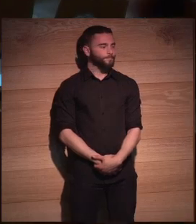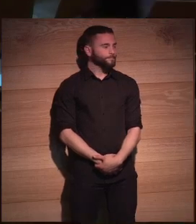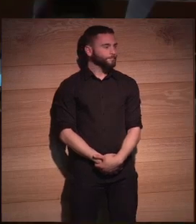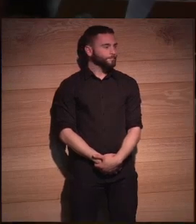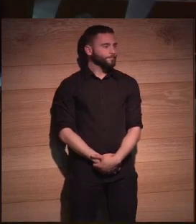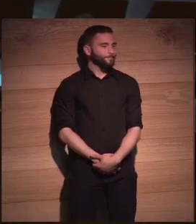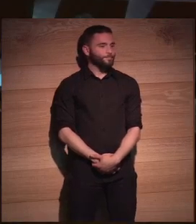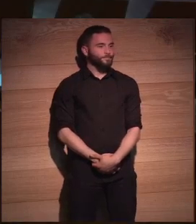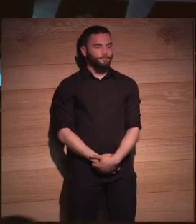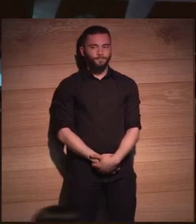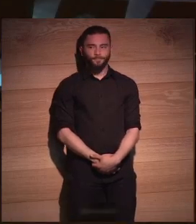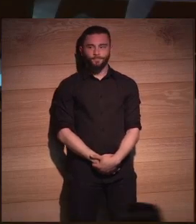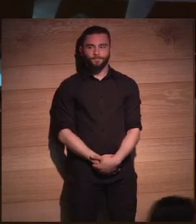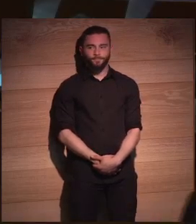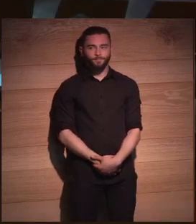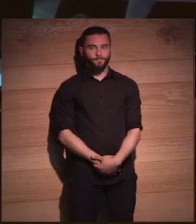Esto es la de iglesia.